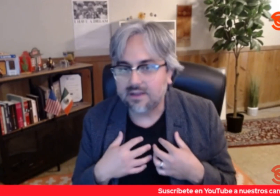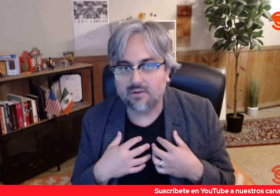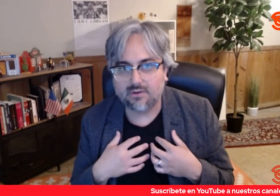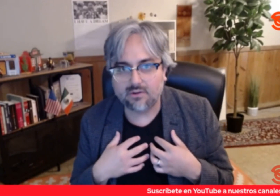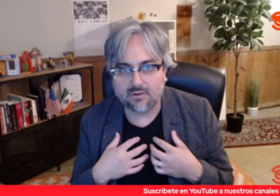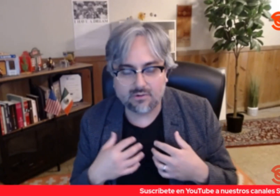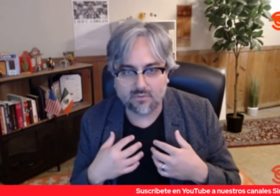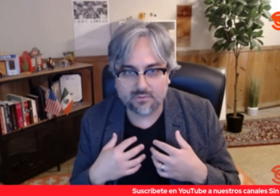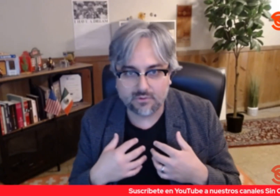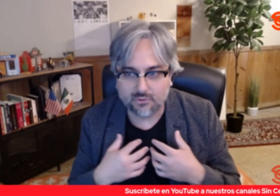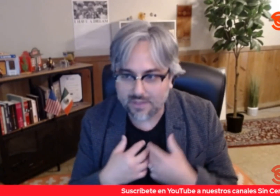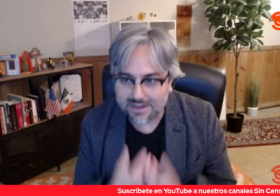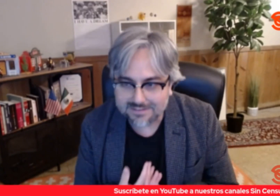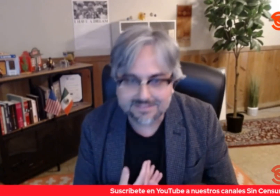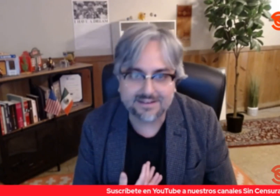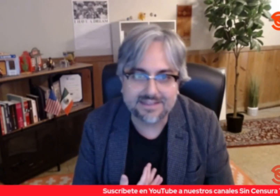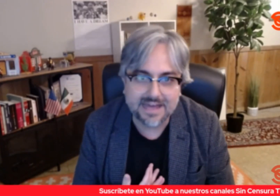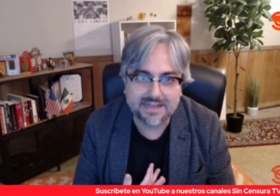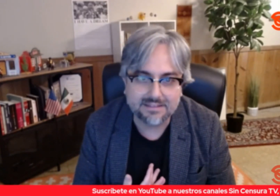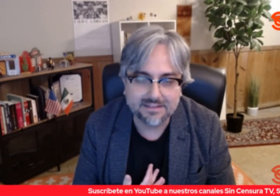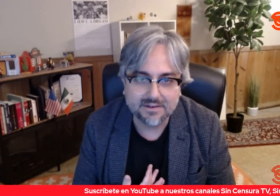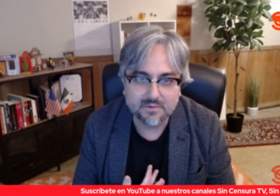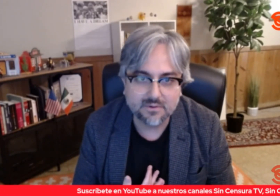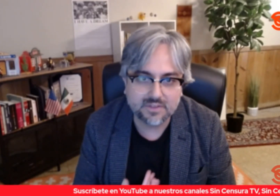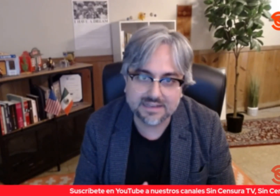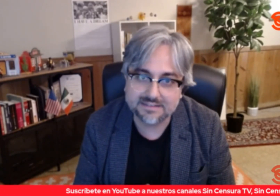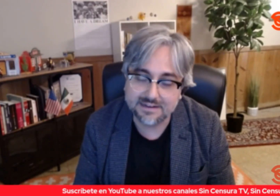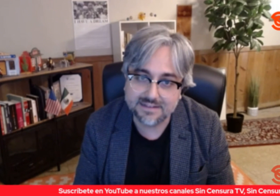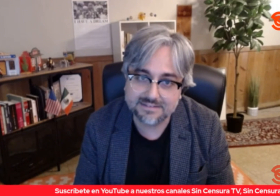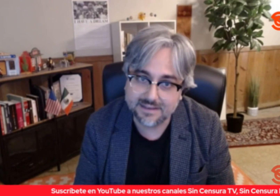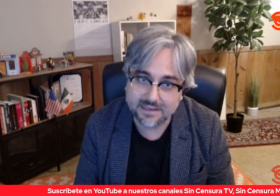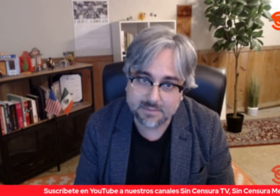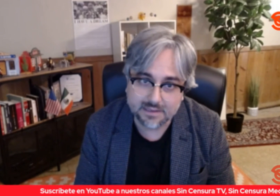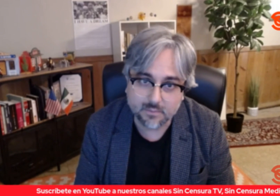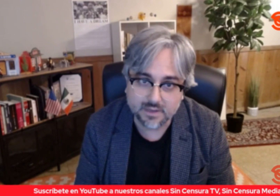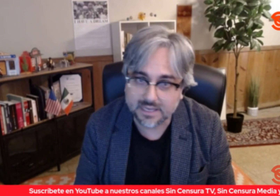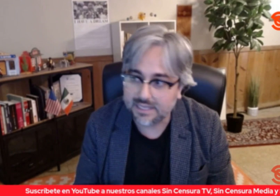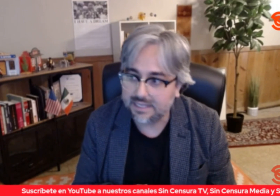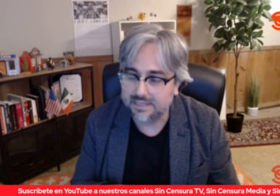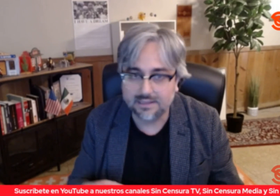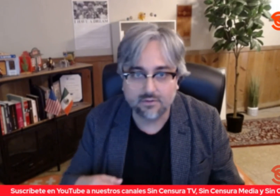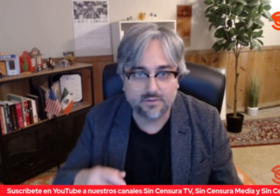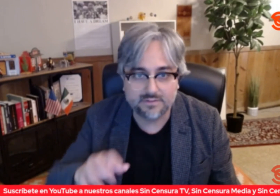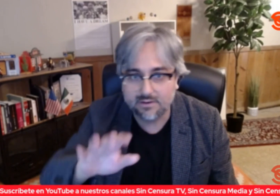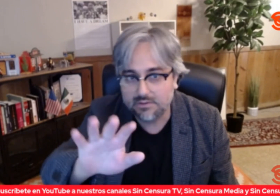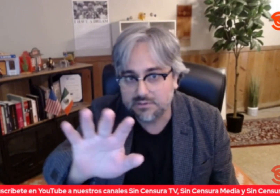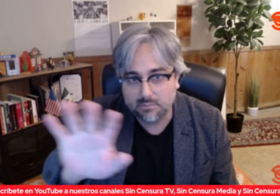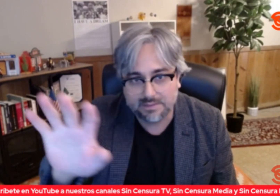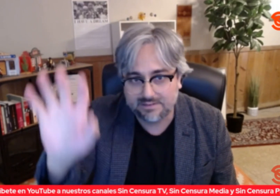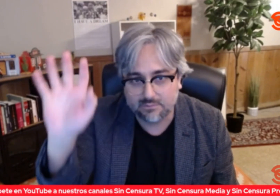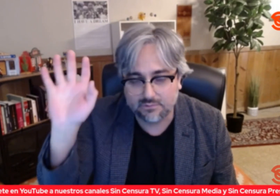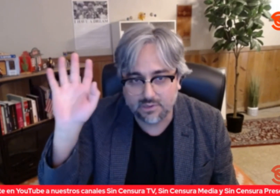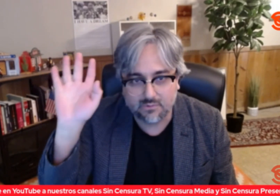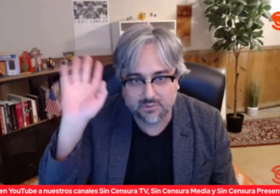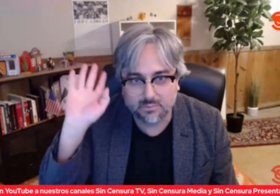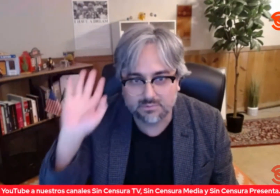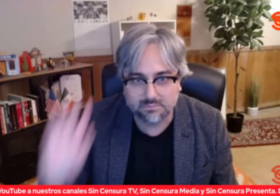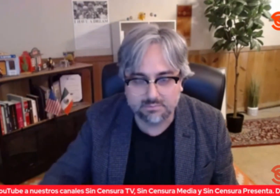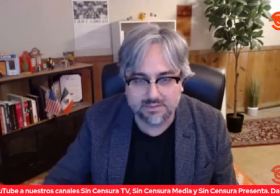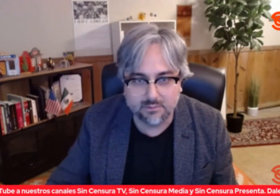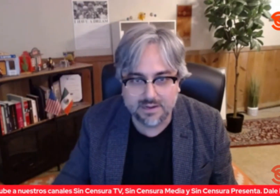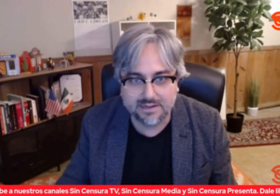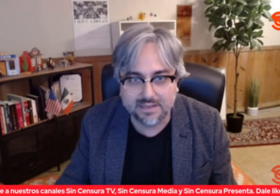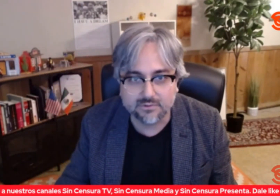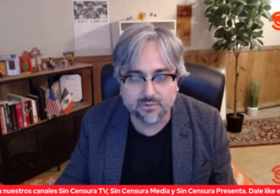miren, con toda la sinceridad, uno tiene que salir a decir, ¿sabe qué? Me equivoqué, ofrecer no disculpas al funcionario,